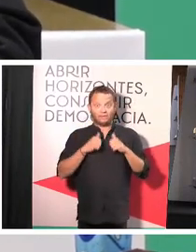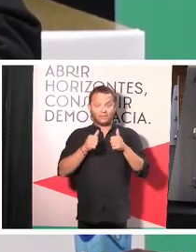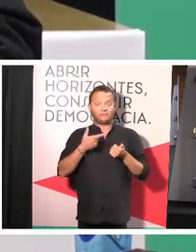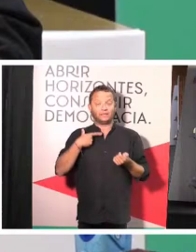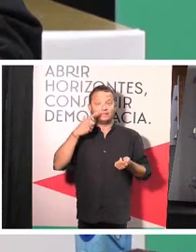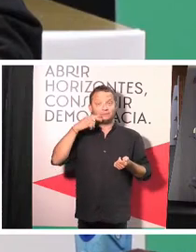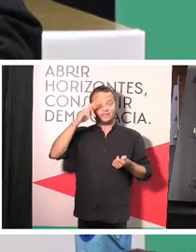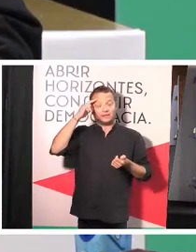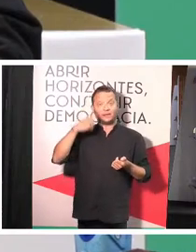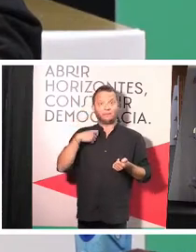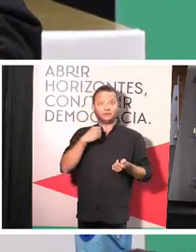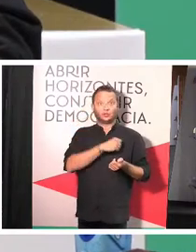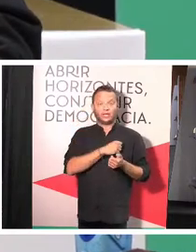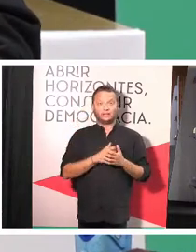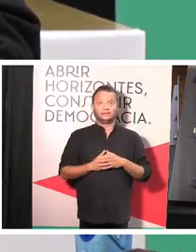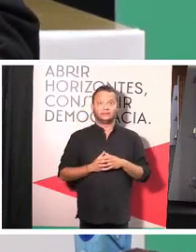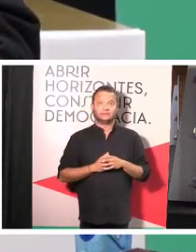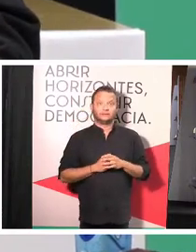mi experiencia personal